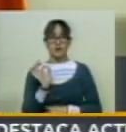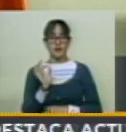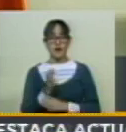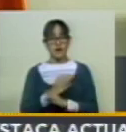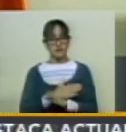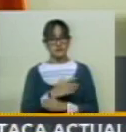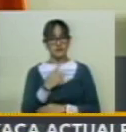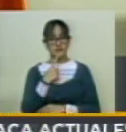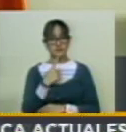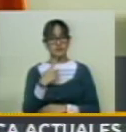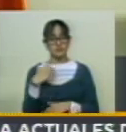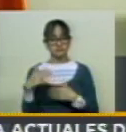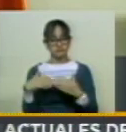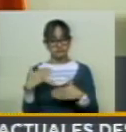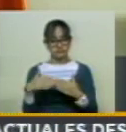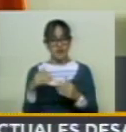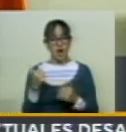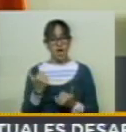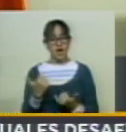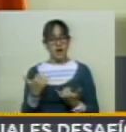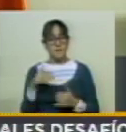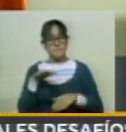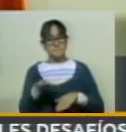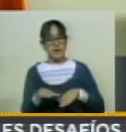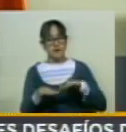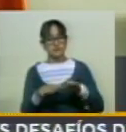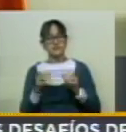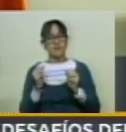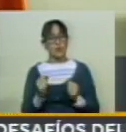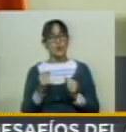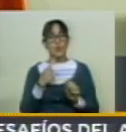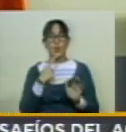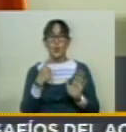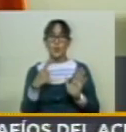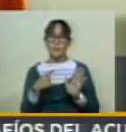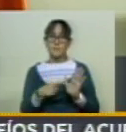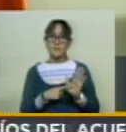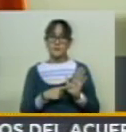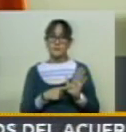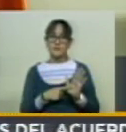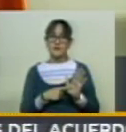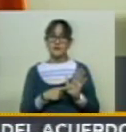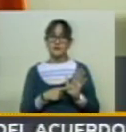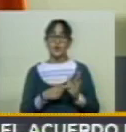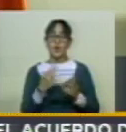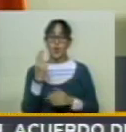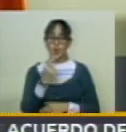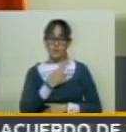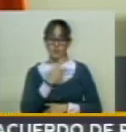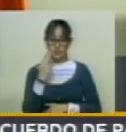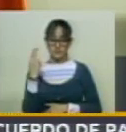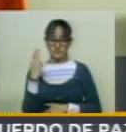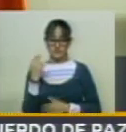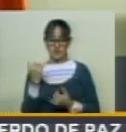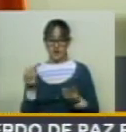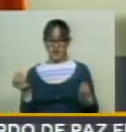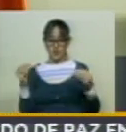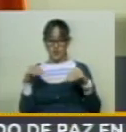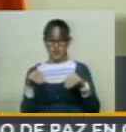dicho, hemos venido dando los pasos seguros para el cumplimiento de los compromisos que están en el